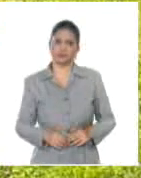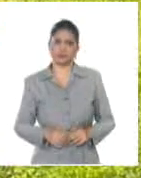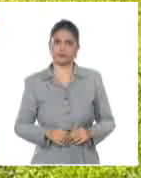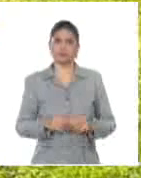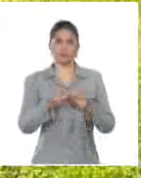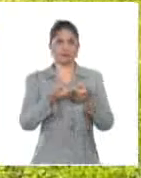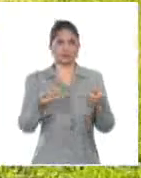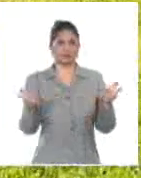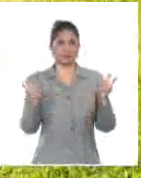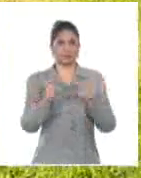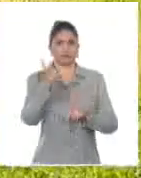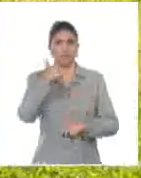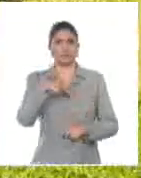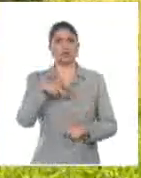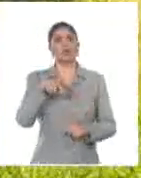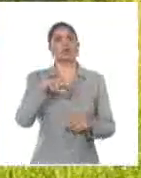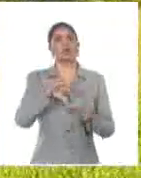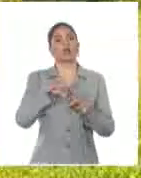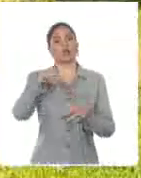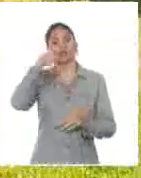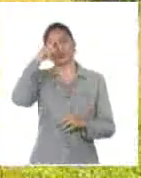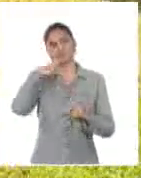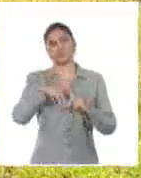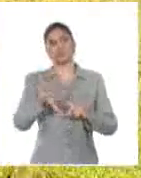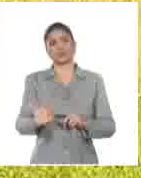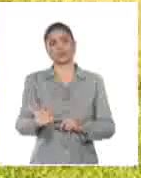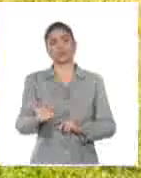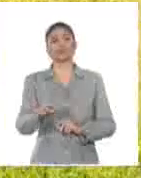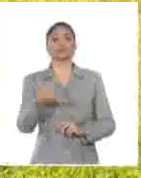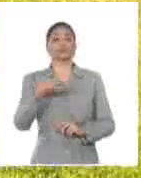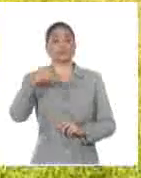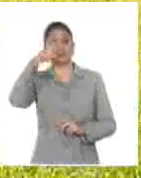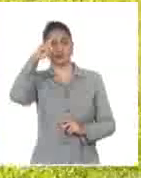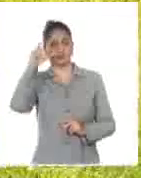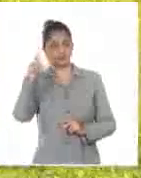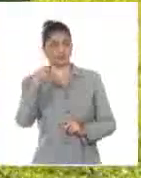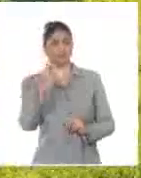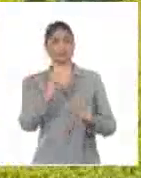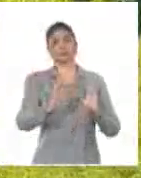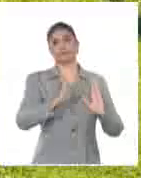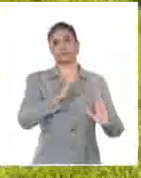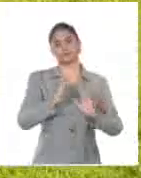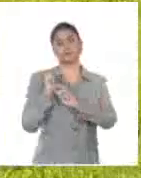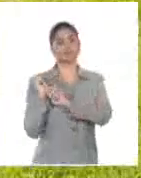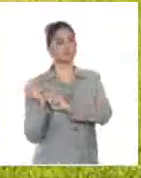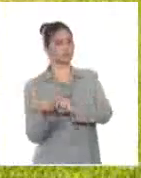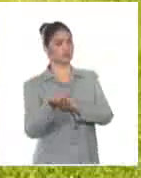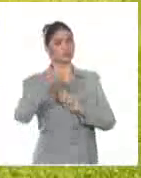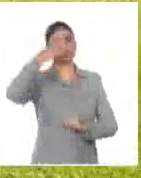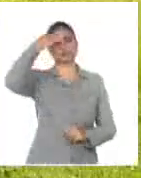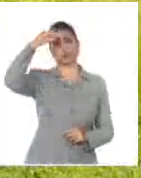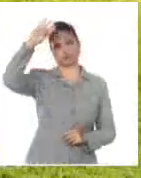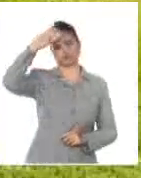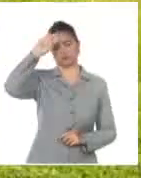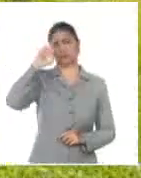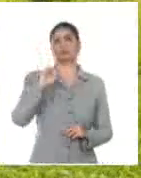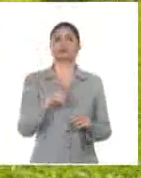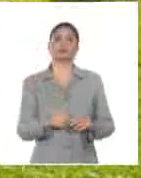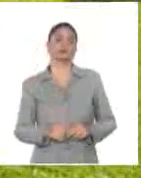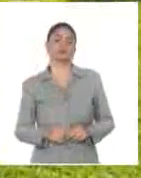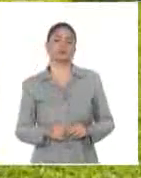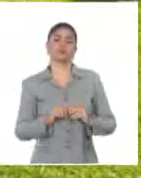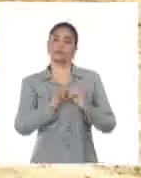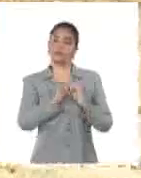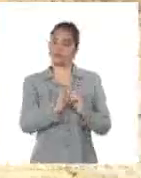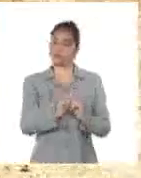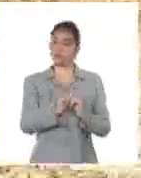César Sandino, aquí en Santa Clara, en desarrollo la primera jornada de los tryouts del béisbol cubano. A propósito, invitamos al noticiero del mediodía